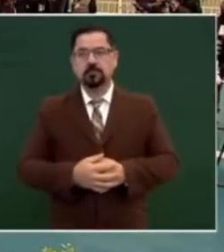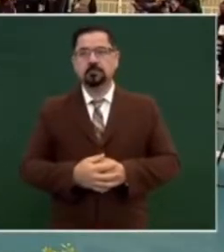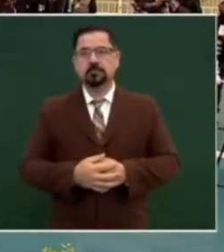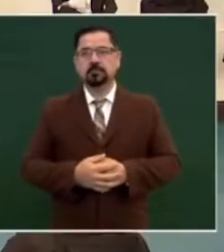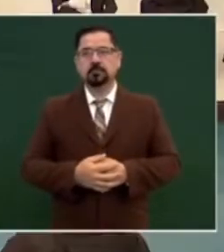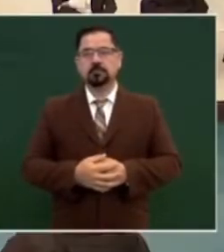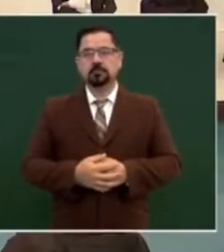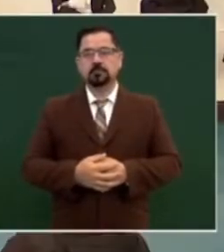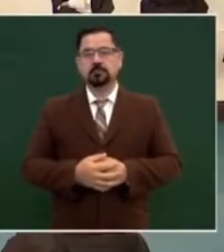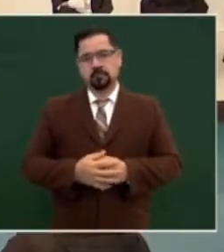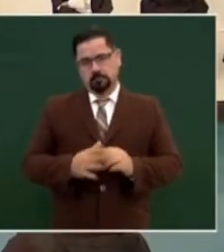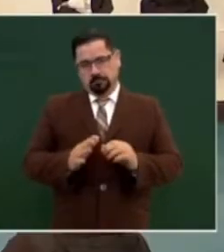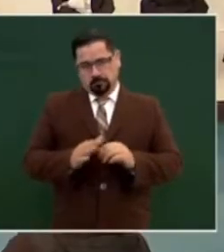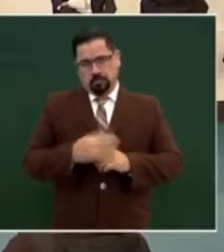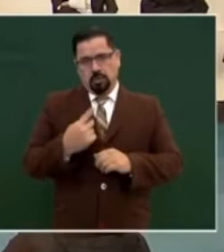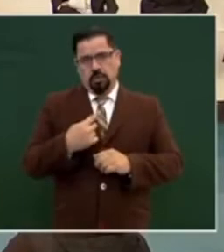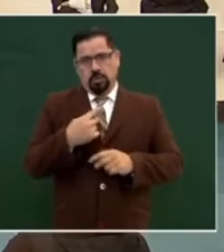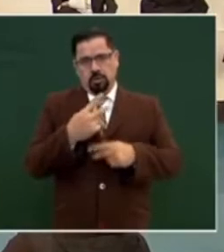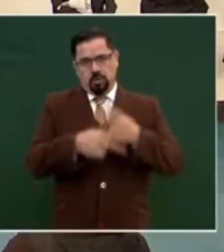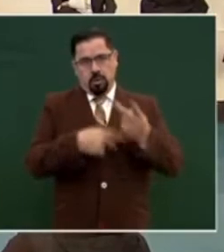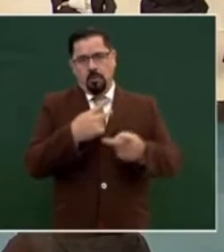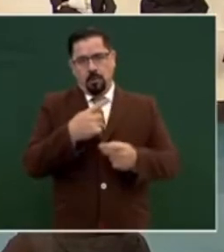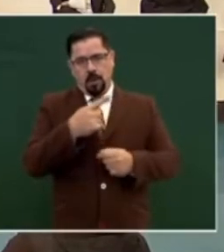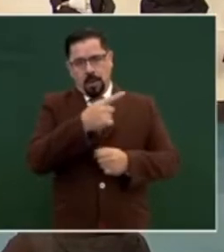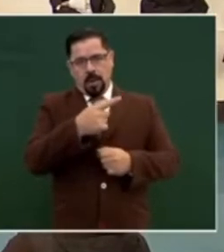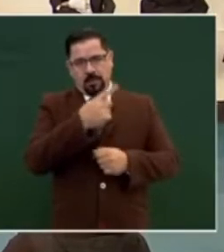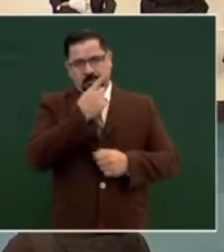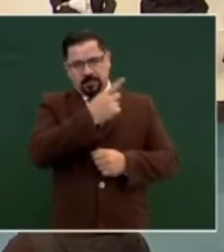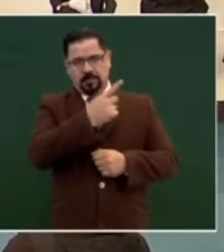porque le voy a decir a francisco